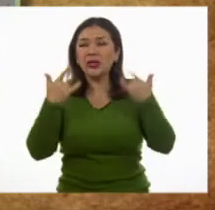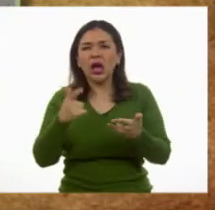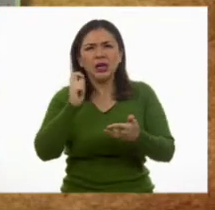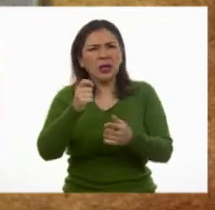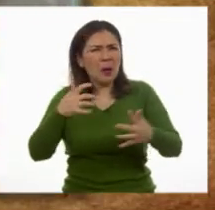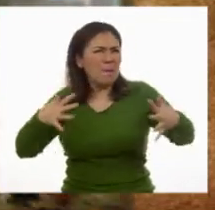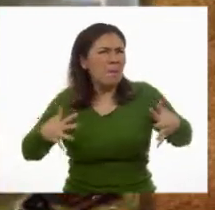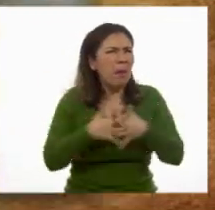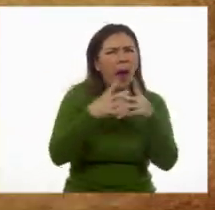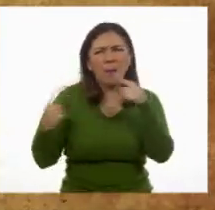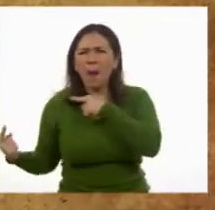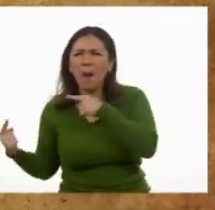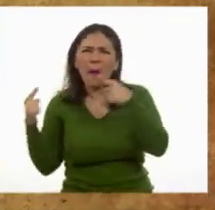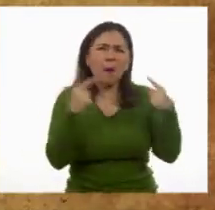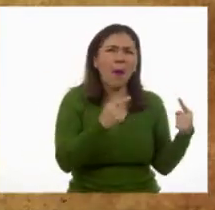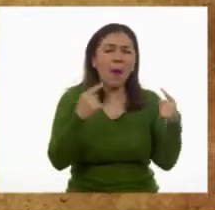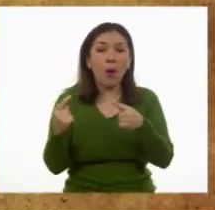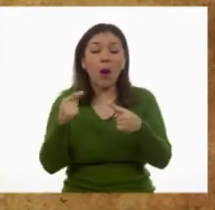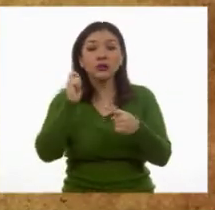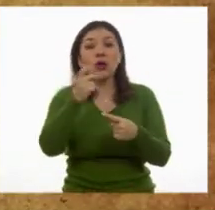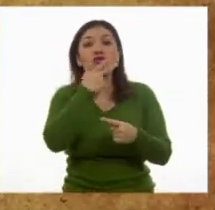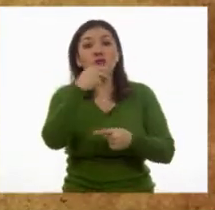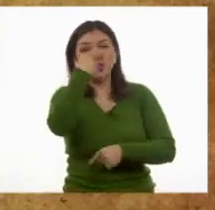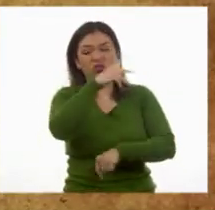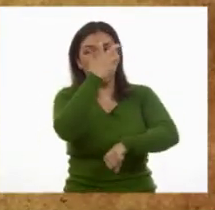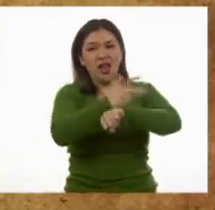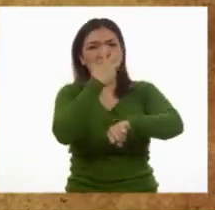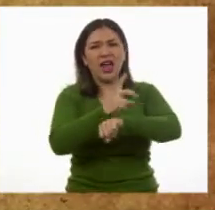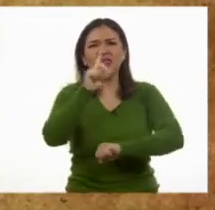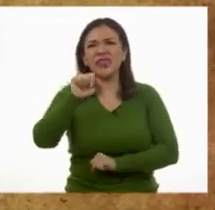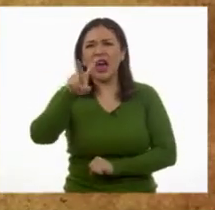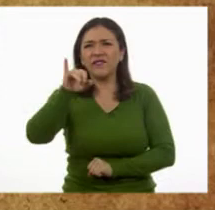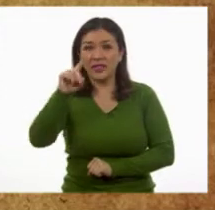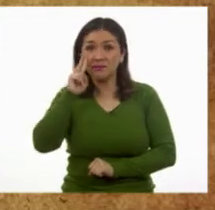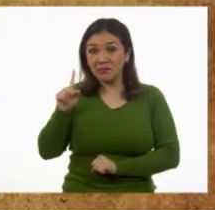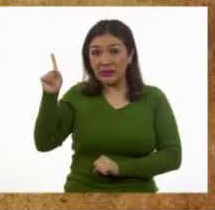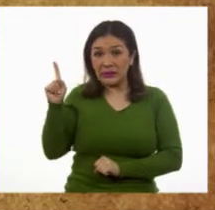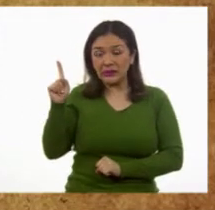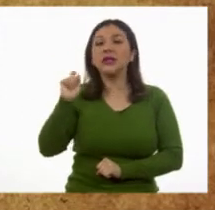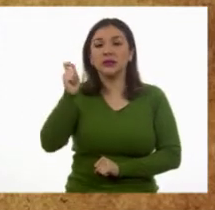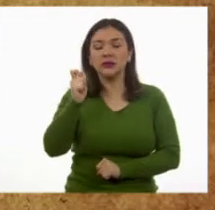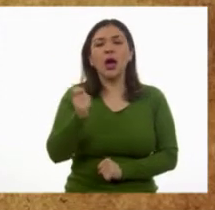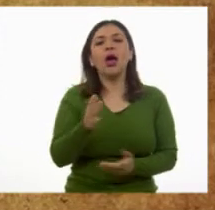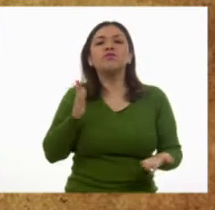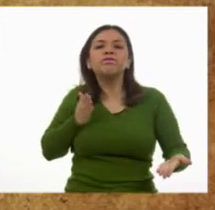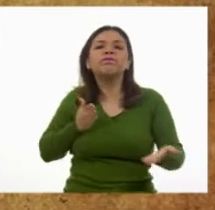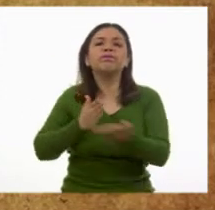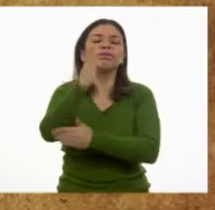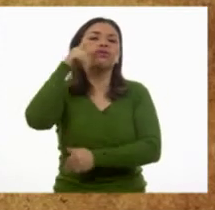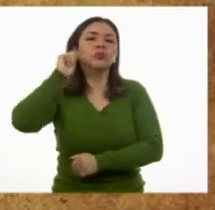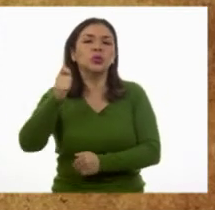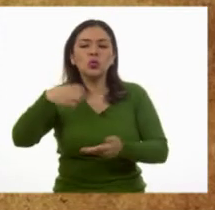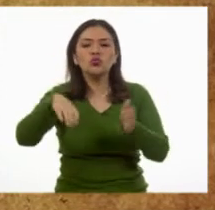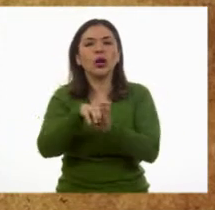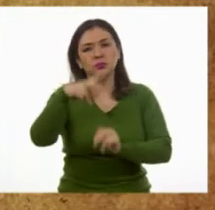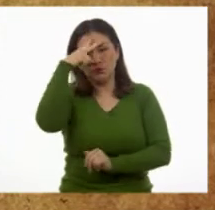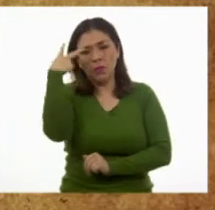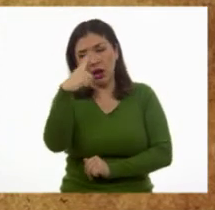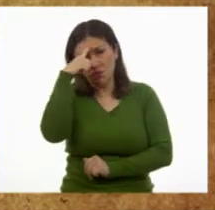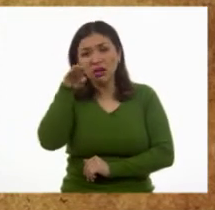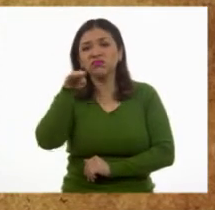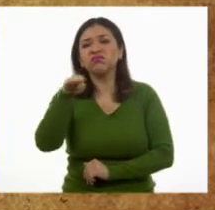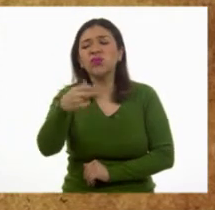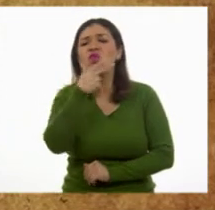refriega muy nutrida, el general estadounidense David Twiggs llegó al cuartel mexicano y le pidió al